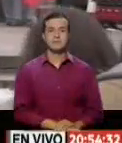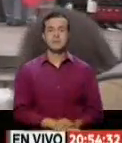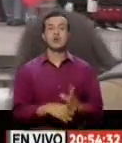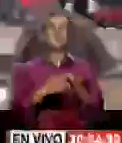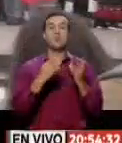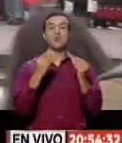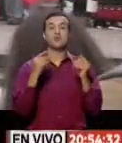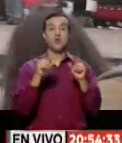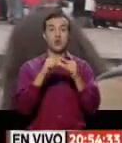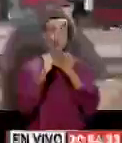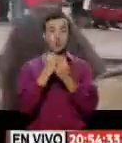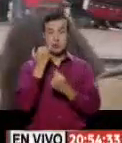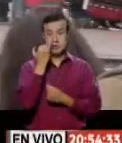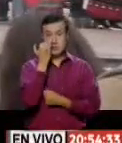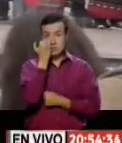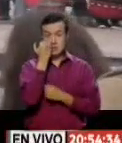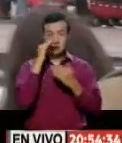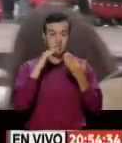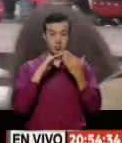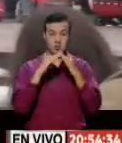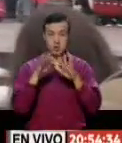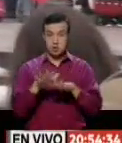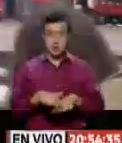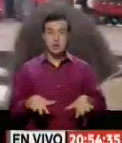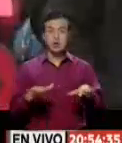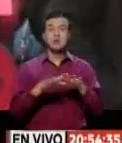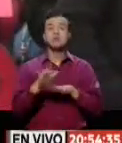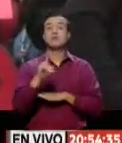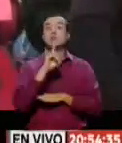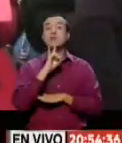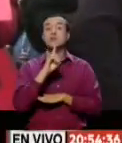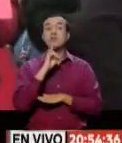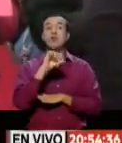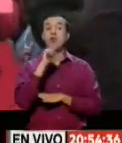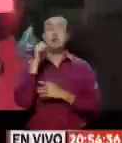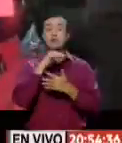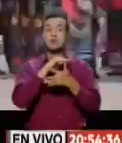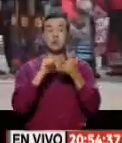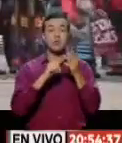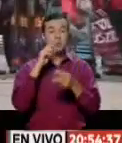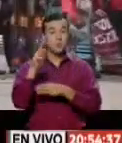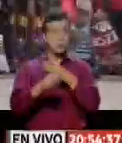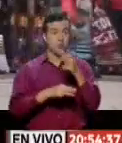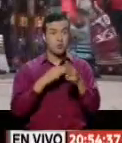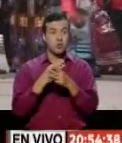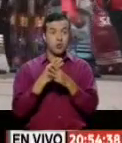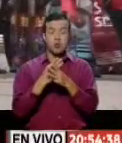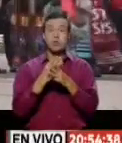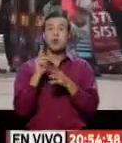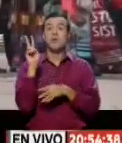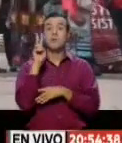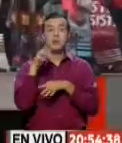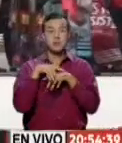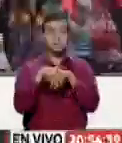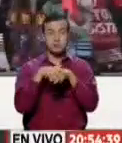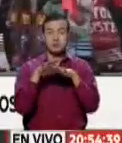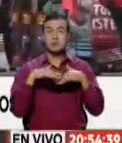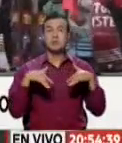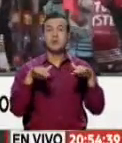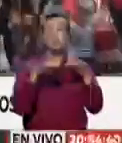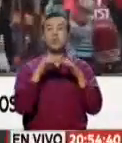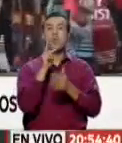Decenas de colectivos indígenas y comunidades originarias de Estados Unidos y de otras partes del mundo marcharon este viernes en Washington,